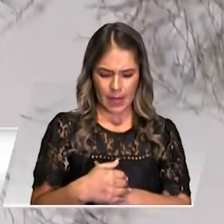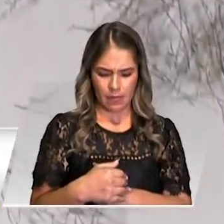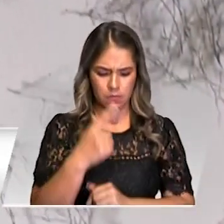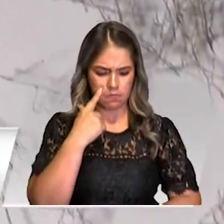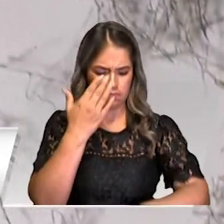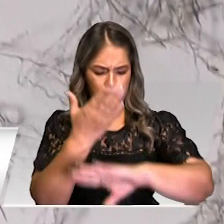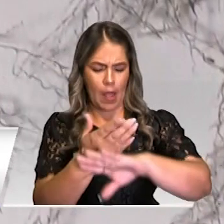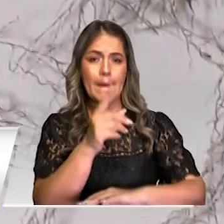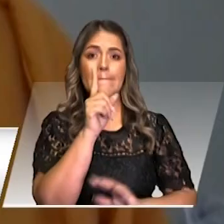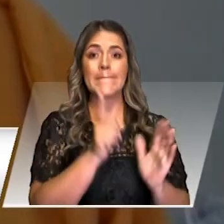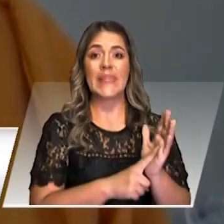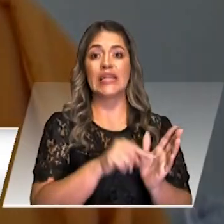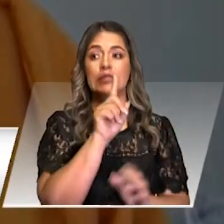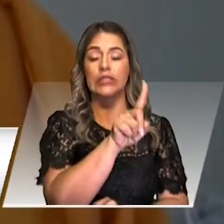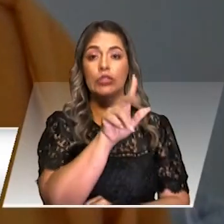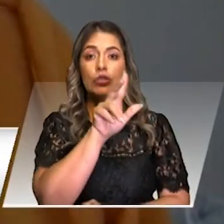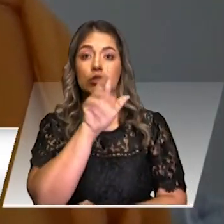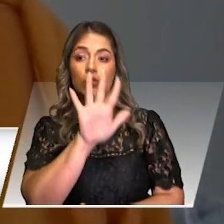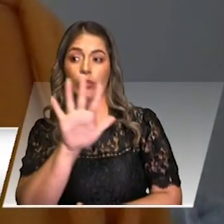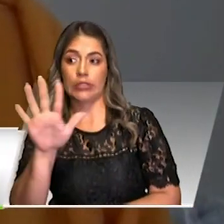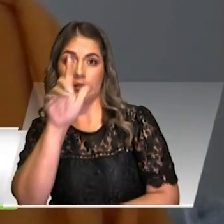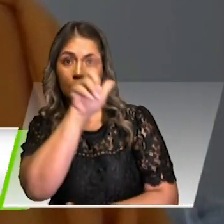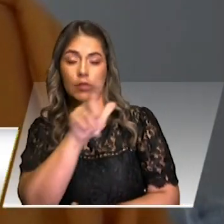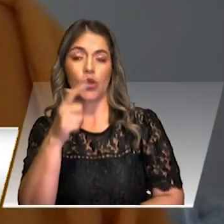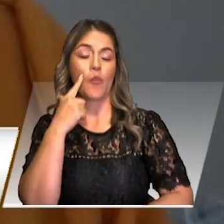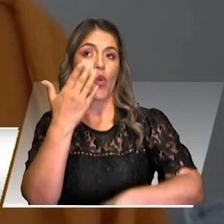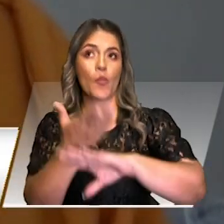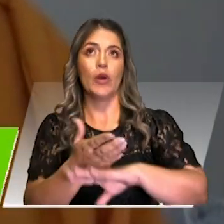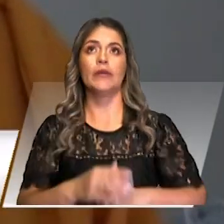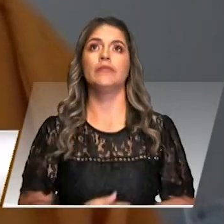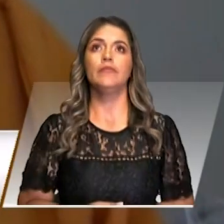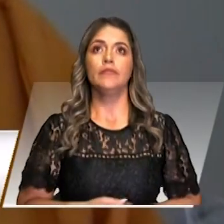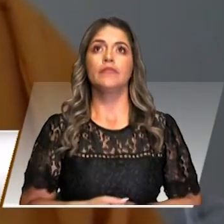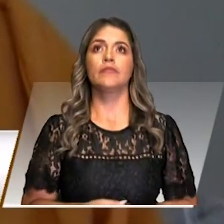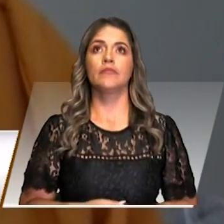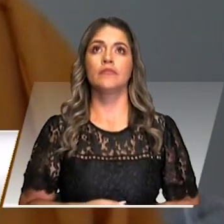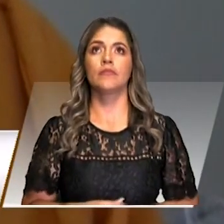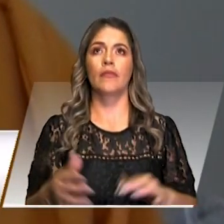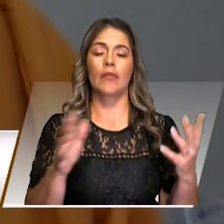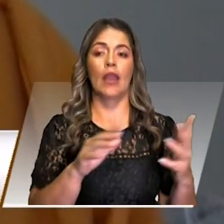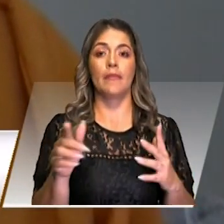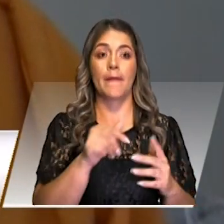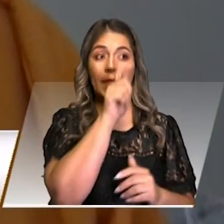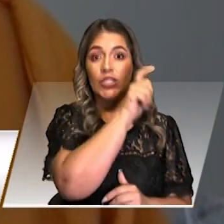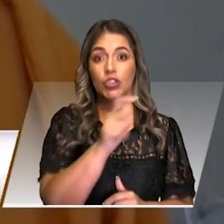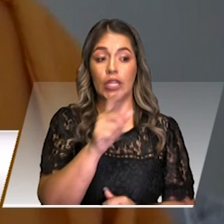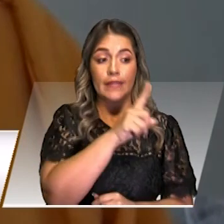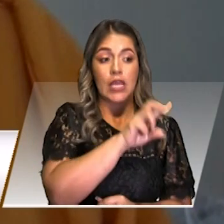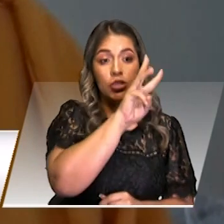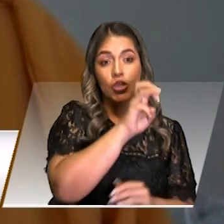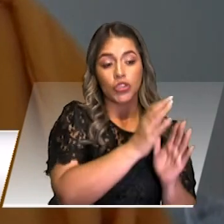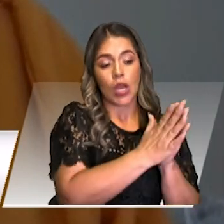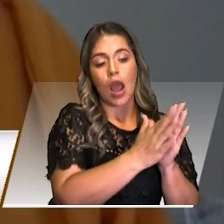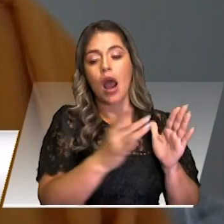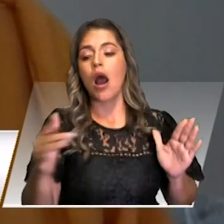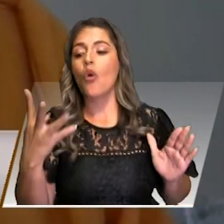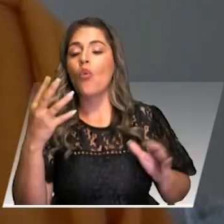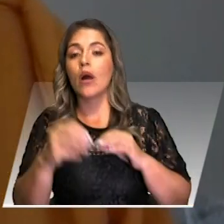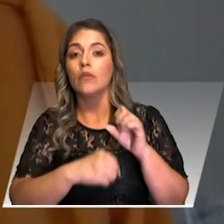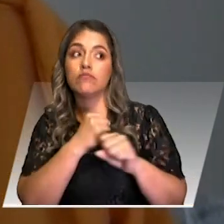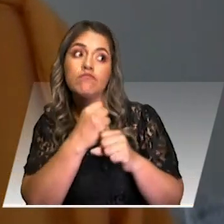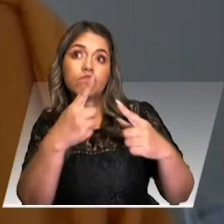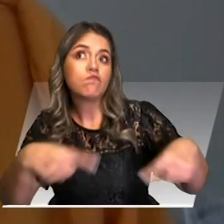propuestas artísticas. Esta es pues una invitación para que aquellos artistas entre los 18 y 40 años de edad que quieran hacer parte de